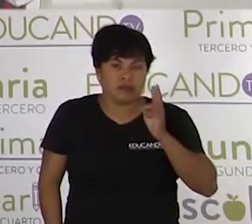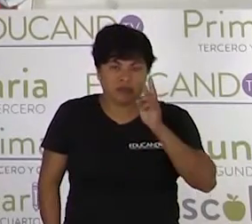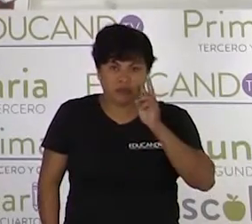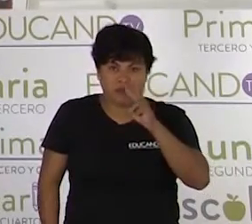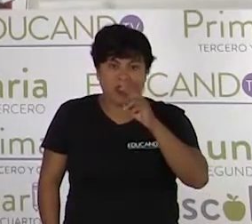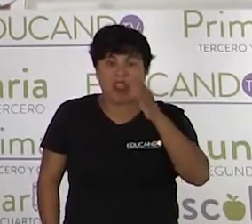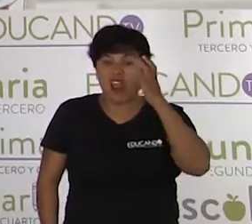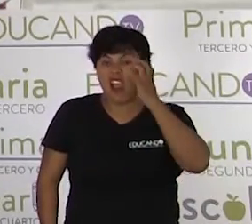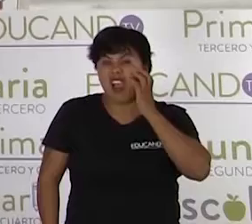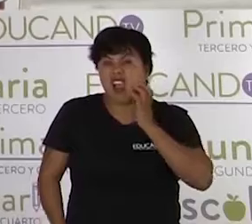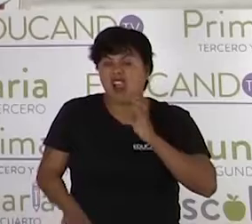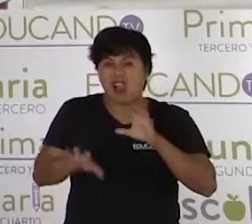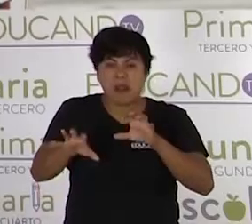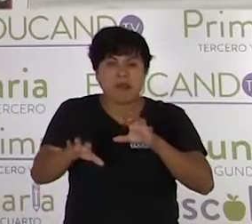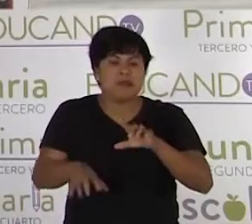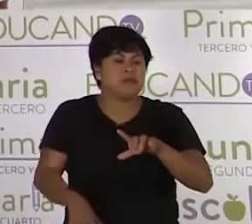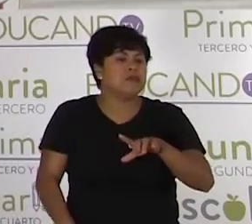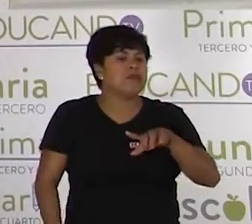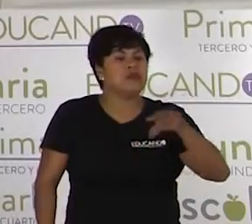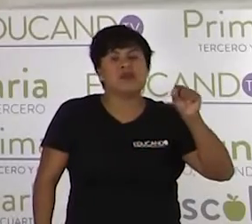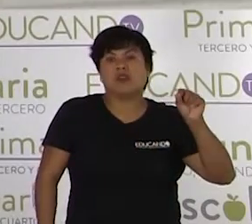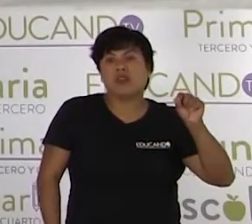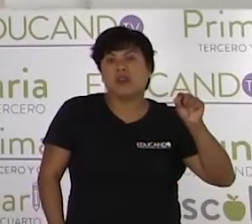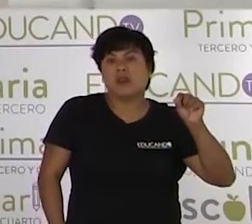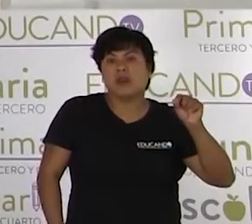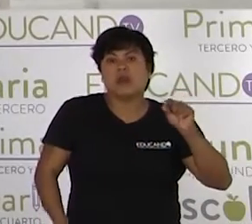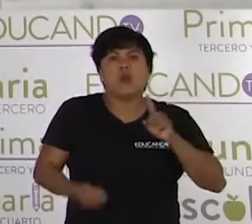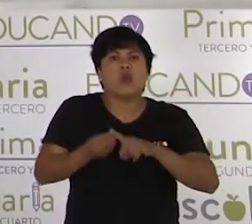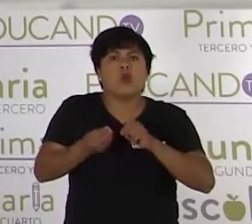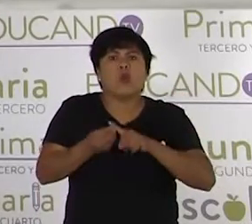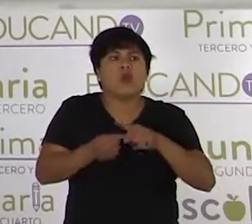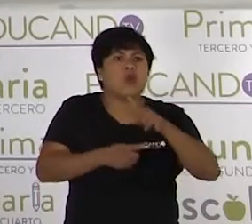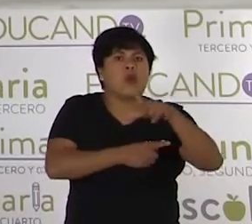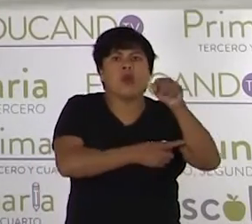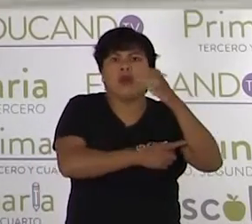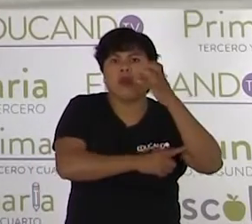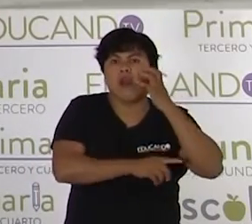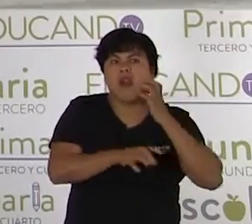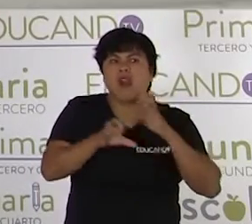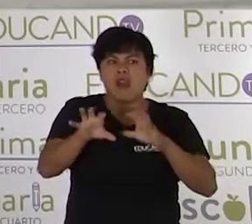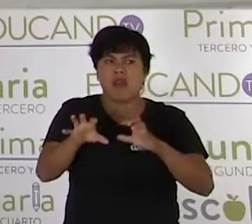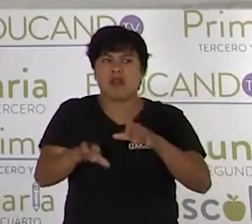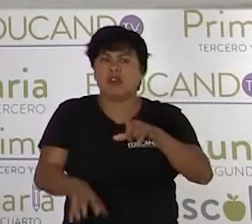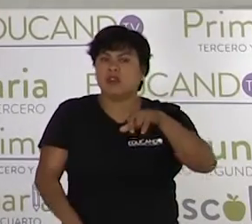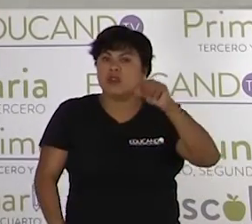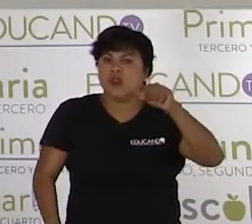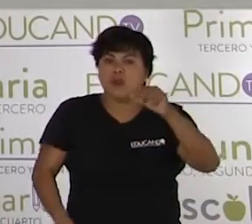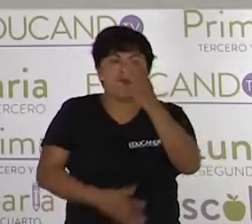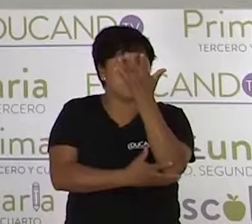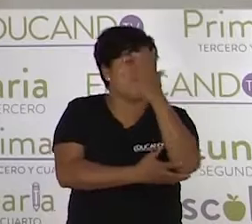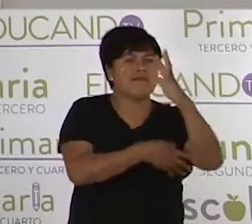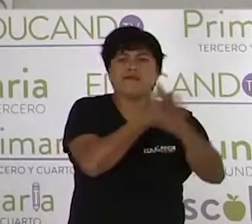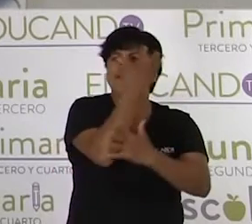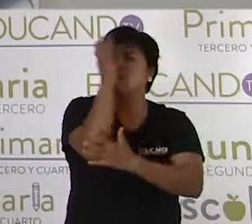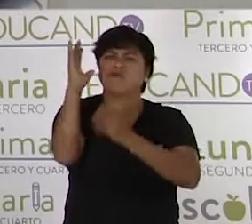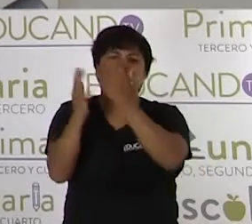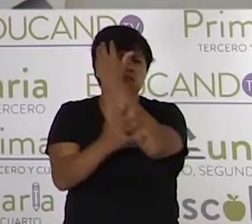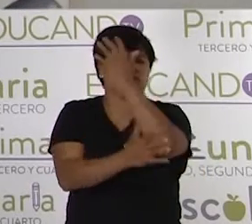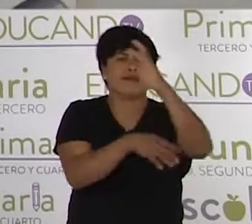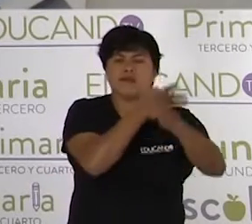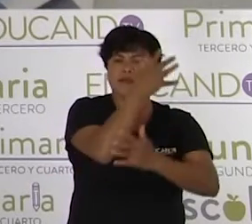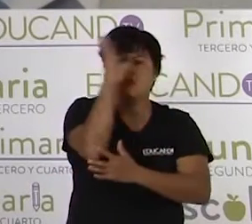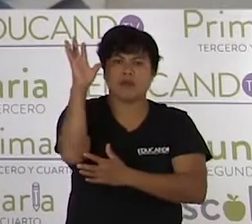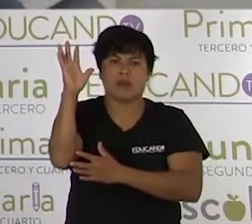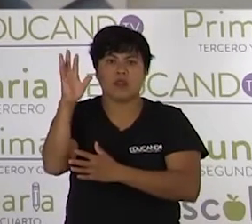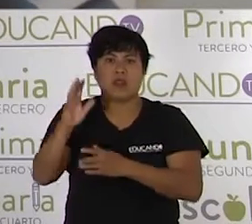El león se fue hacia... ¿A dónde se irá el león? El león se fue hacia el bosque hasta